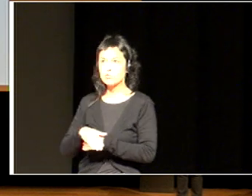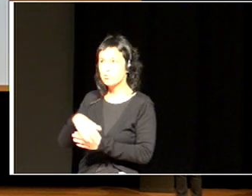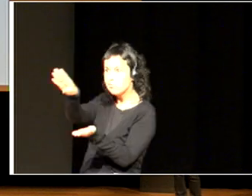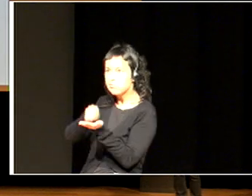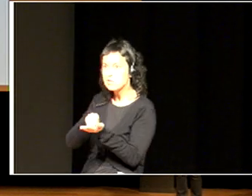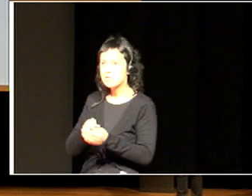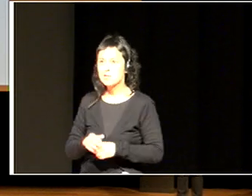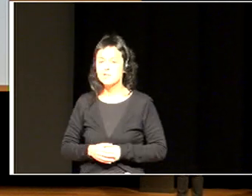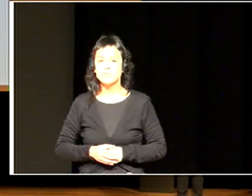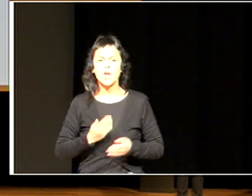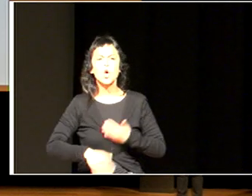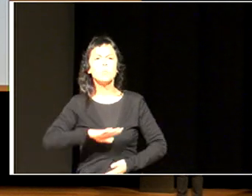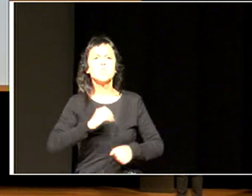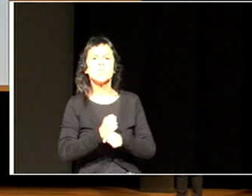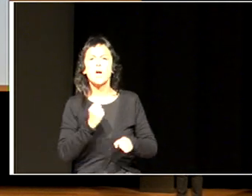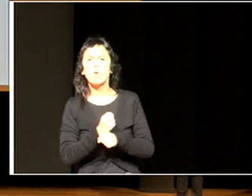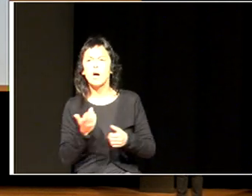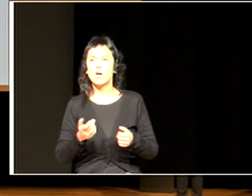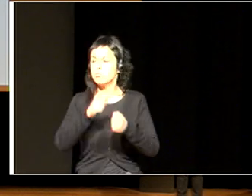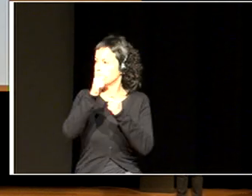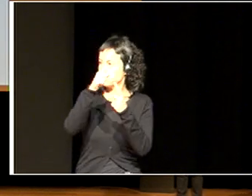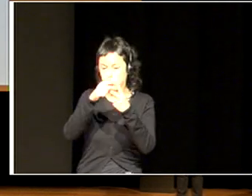competencias a trabajar tiempo